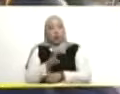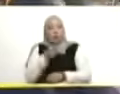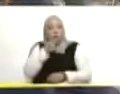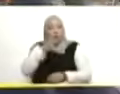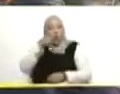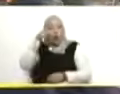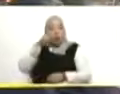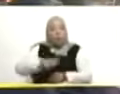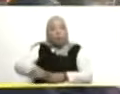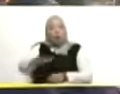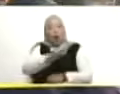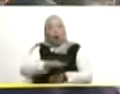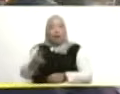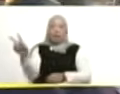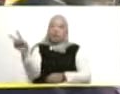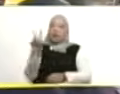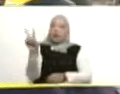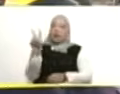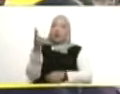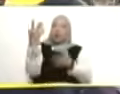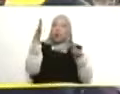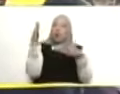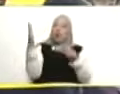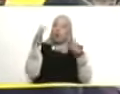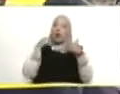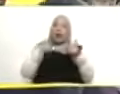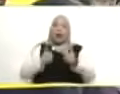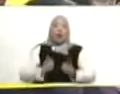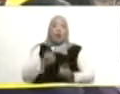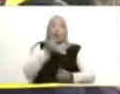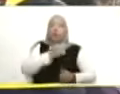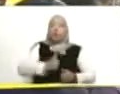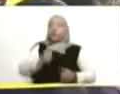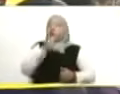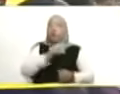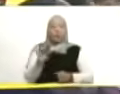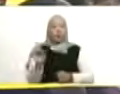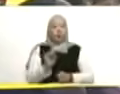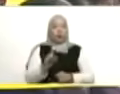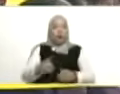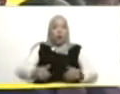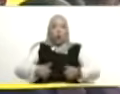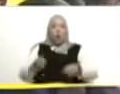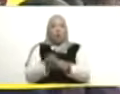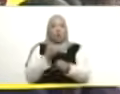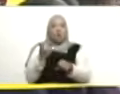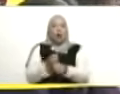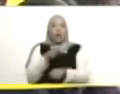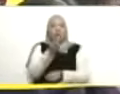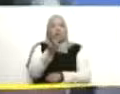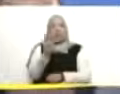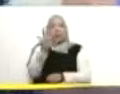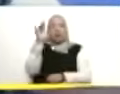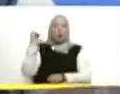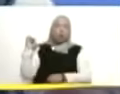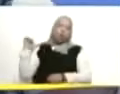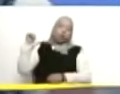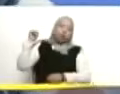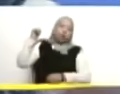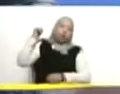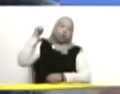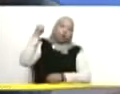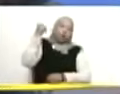pueblo venezolano que es incansable, que no se rinde, la magia que durante 25 años nos ha acompañado, va